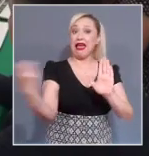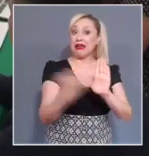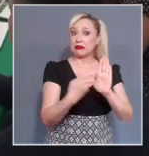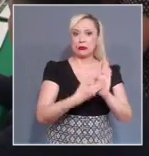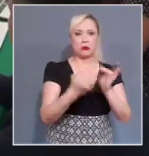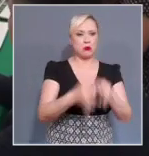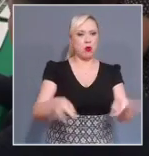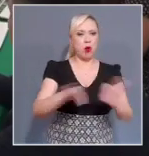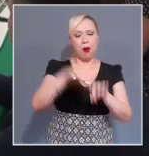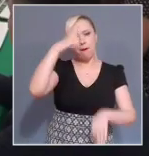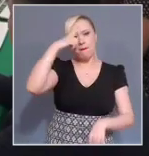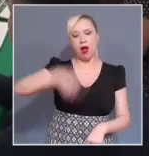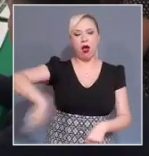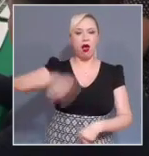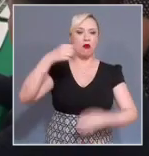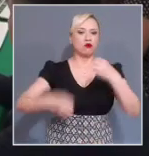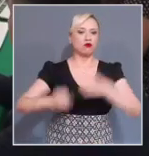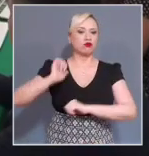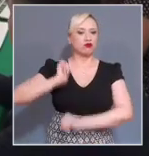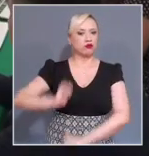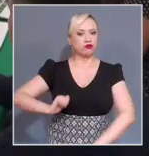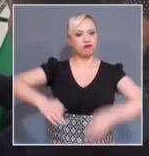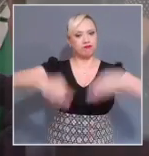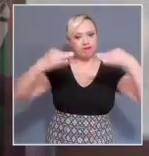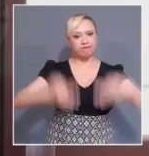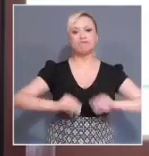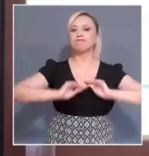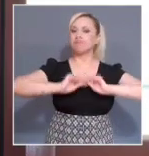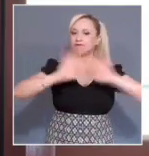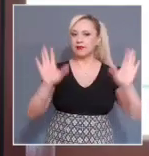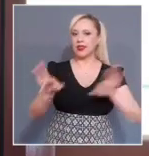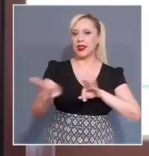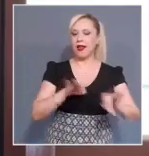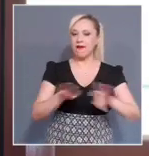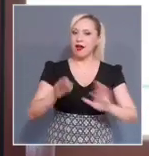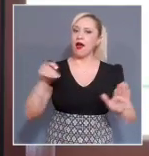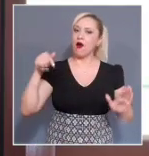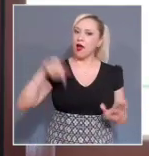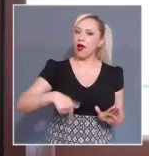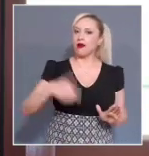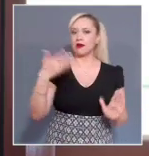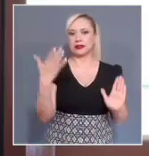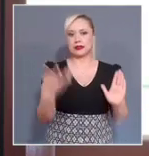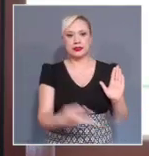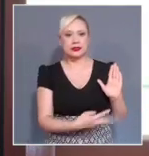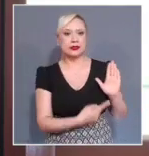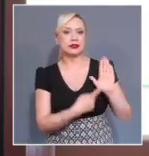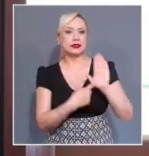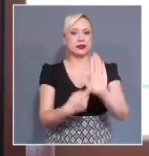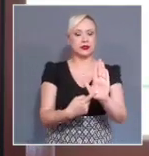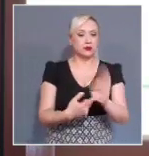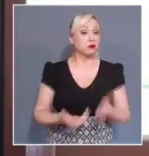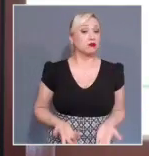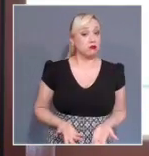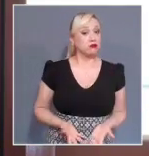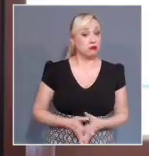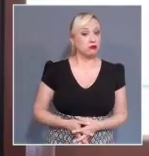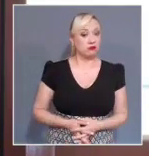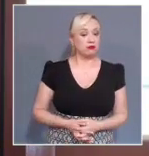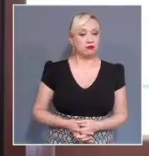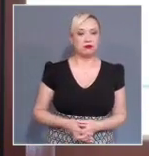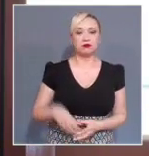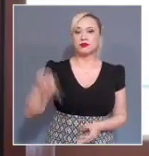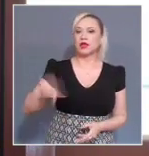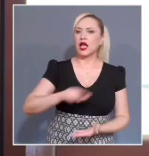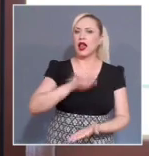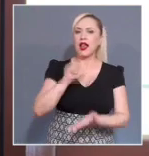Poder Judicial y para transparentar su actuación. La justicia electoral de alguna manera ha sido siempre